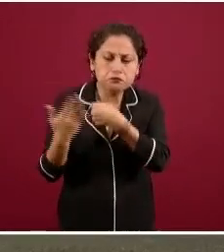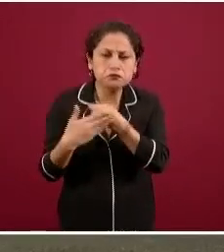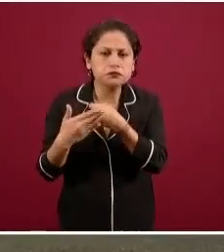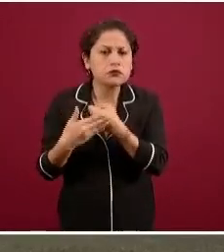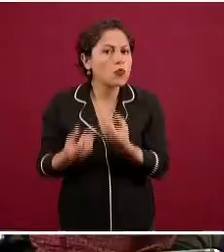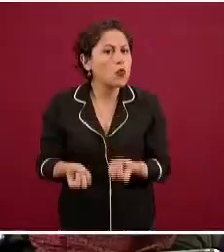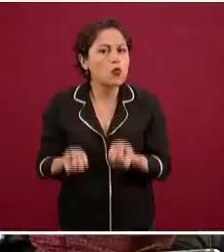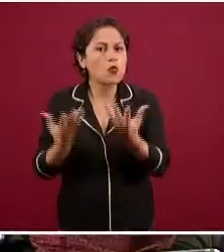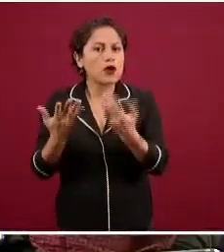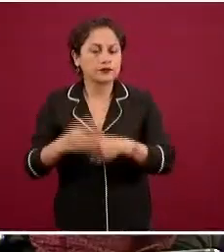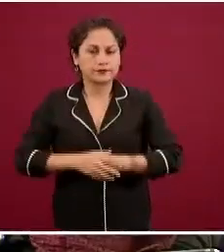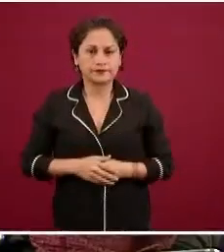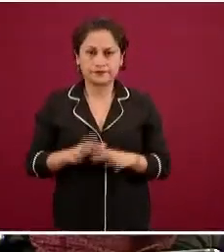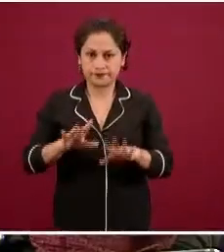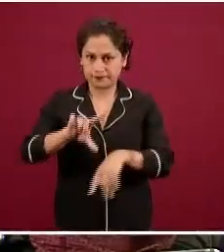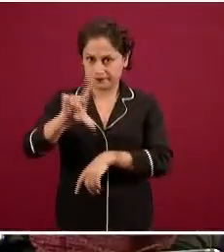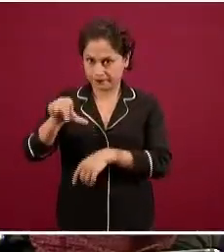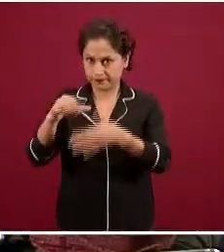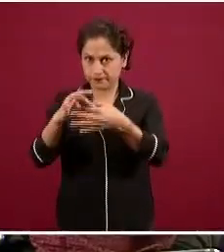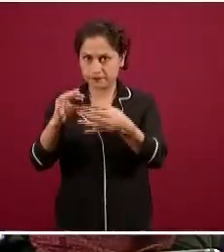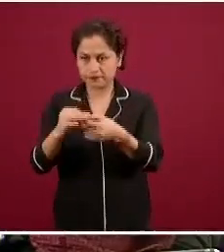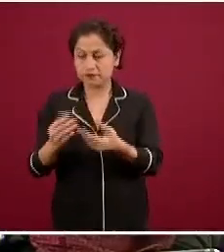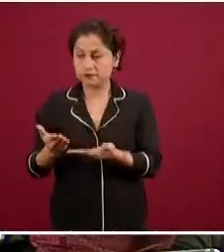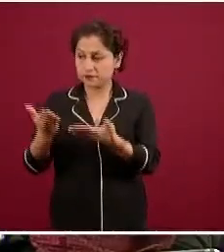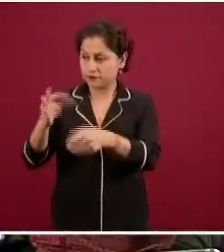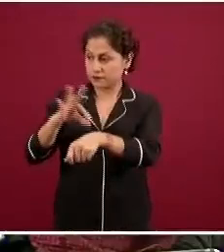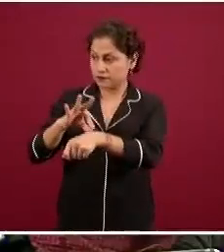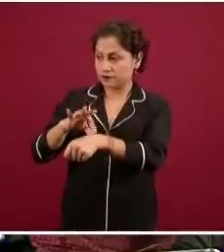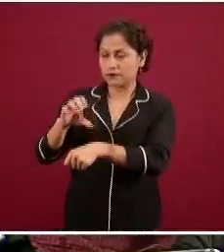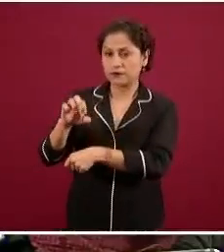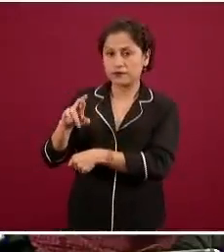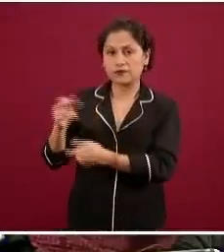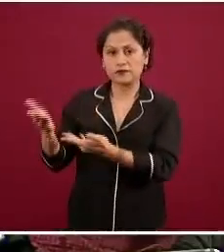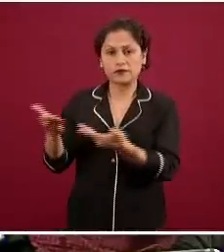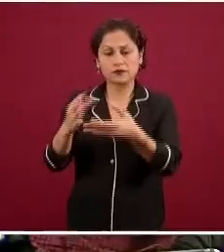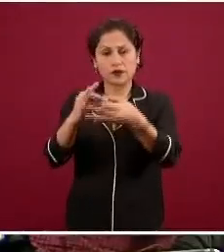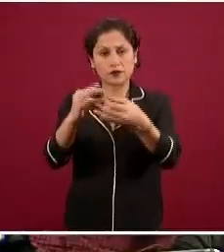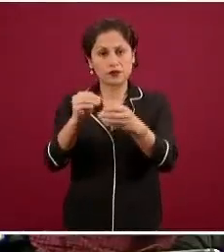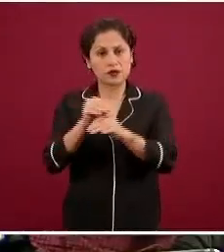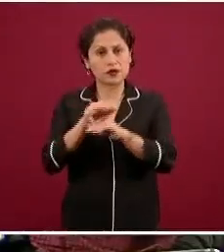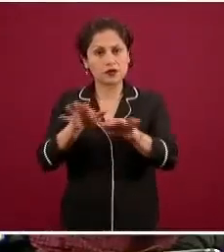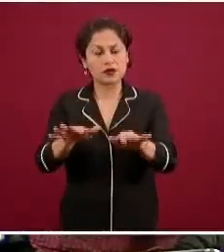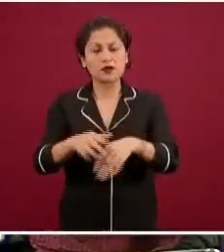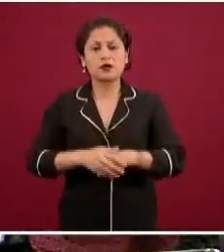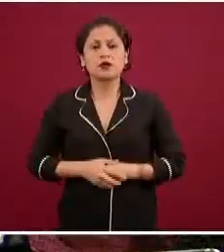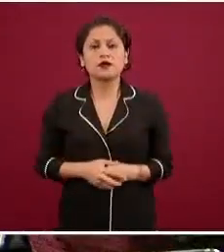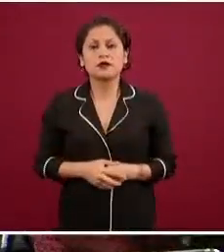comentaremos. Le pido al doctor Alomía si nos conduce por el informe técnico. Gracias.